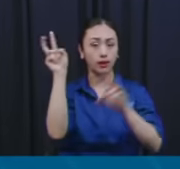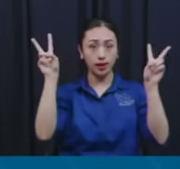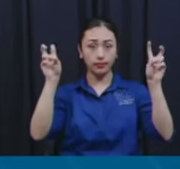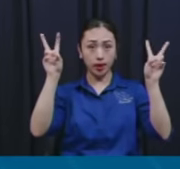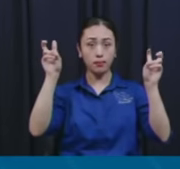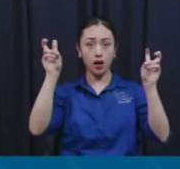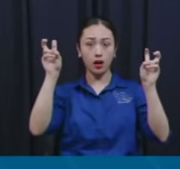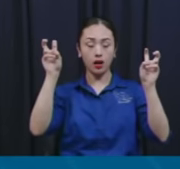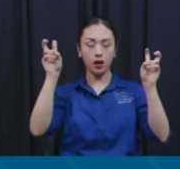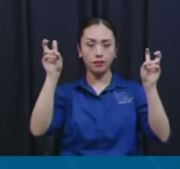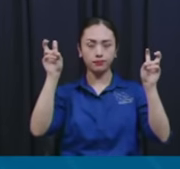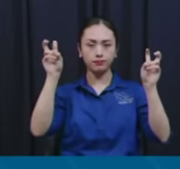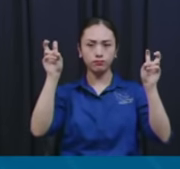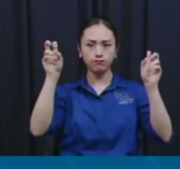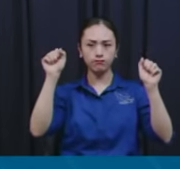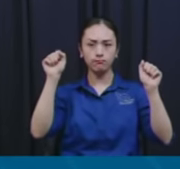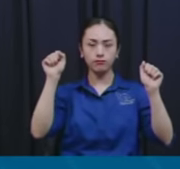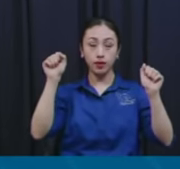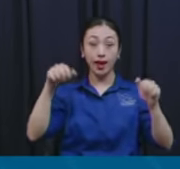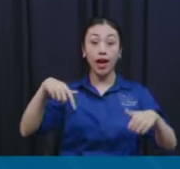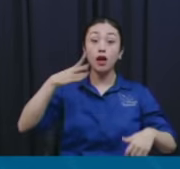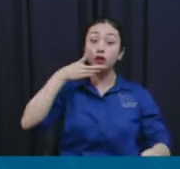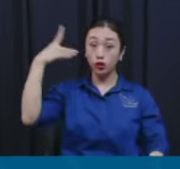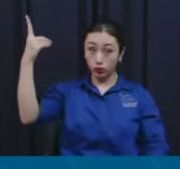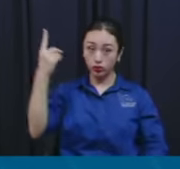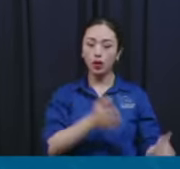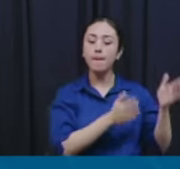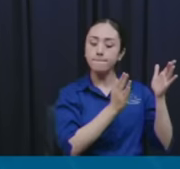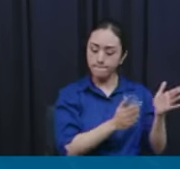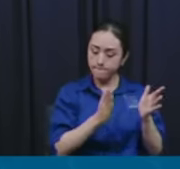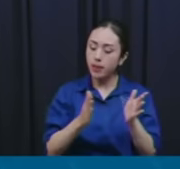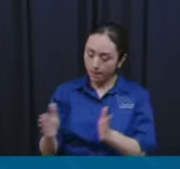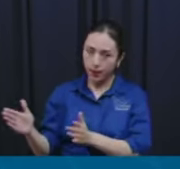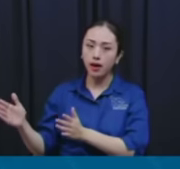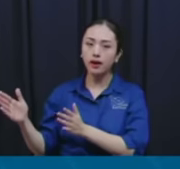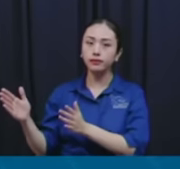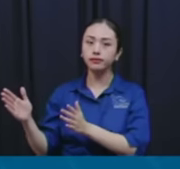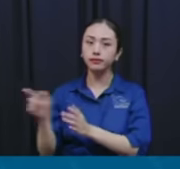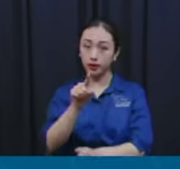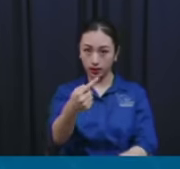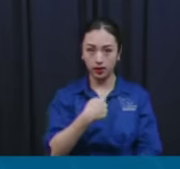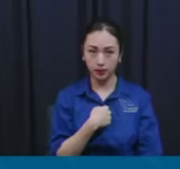temática te están entrenando te están